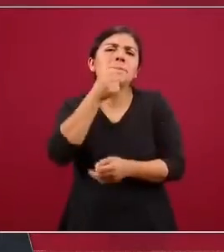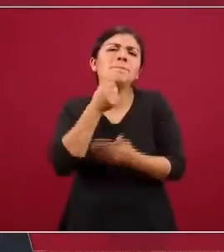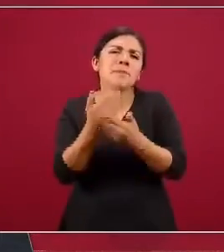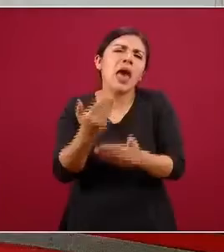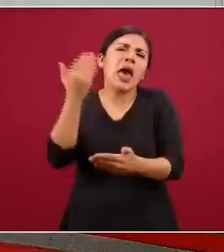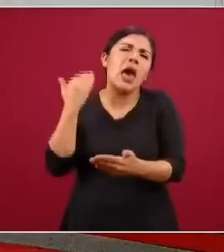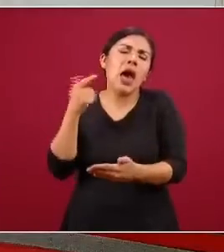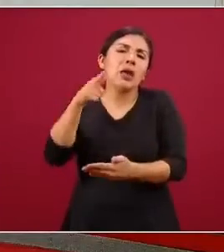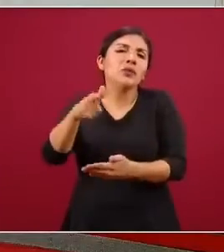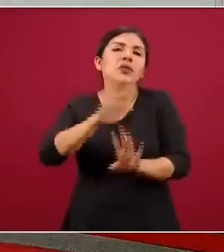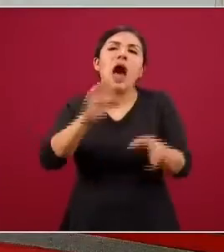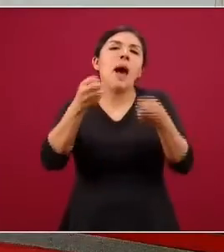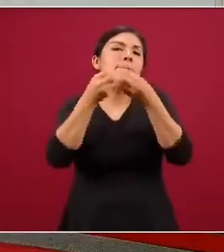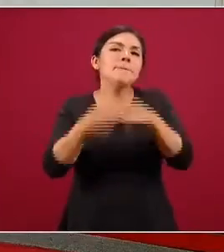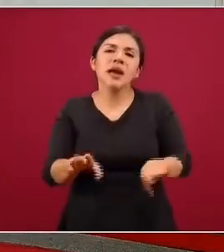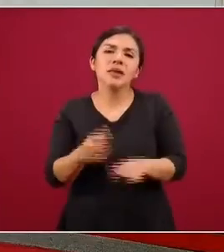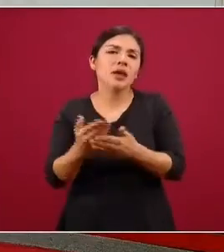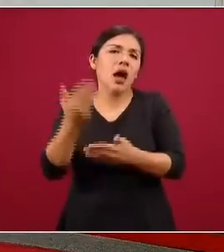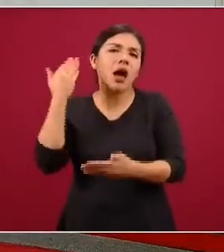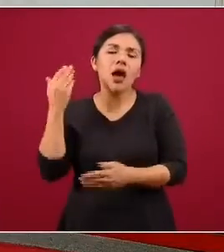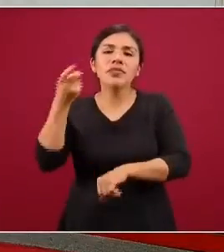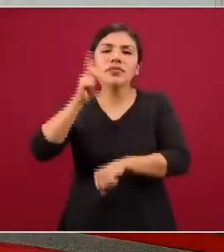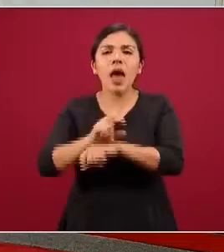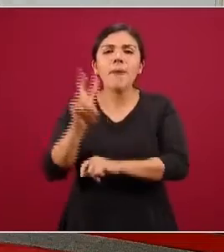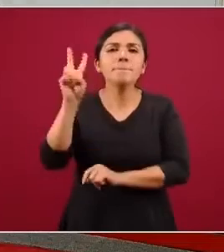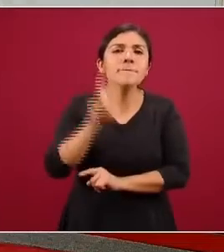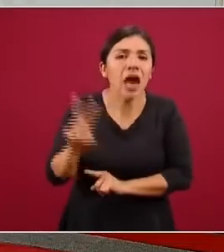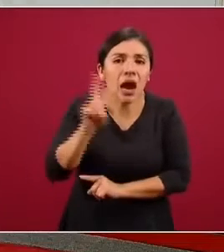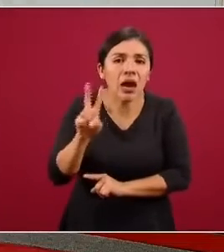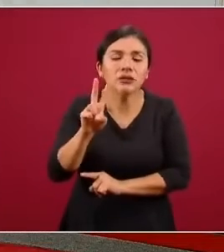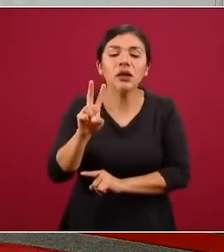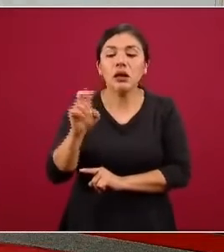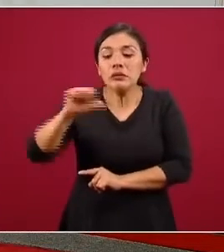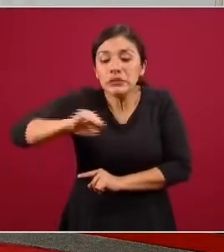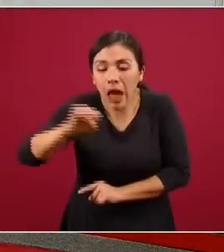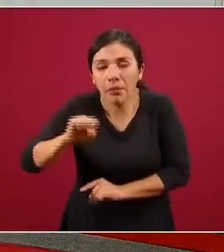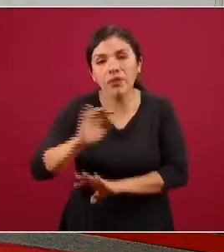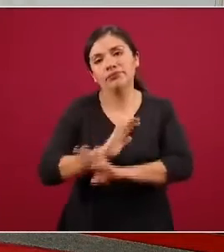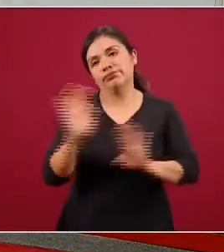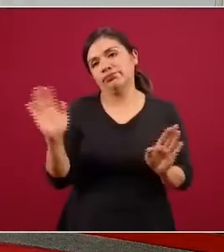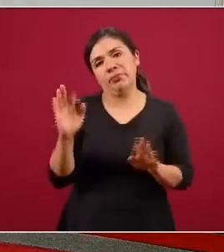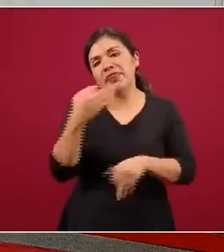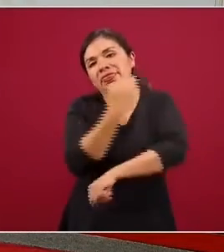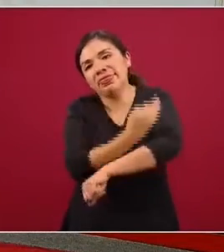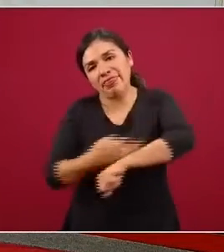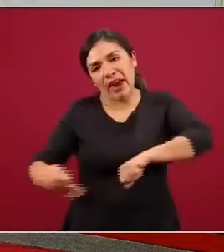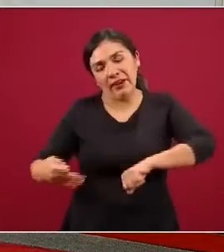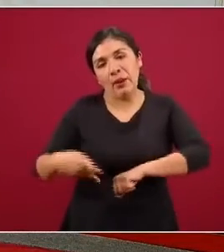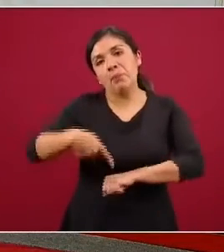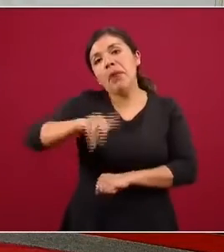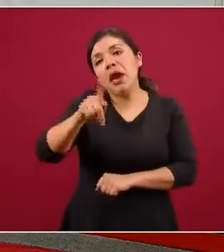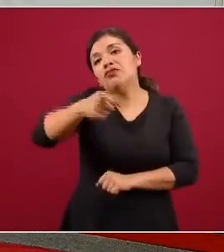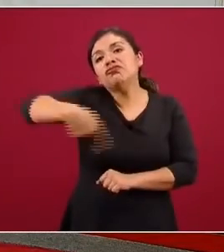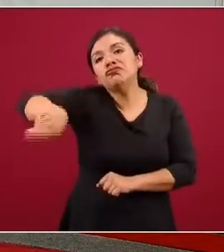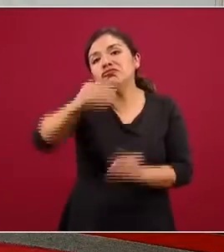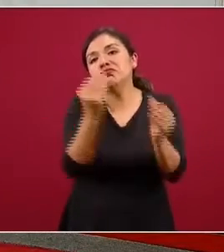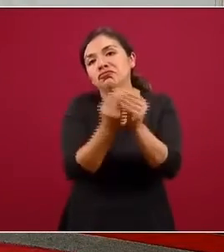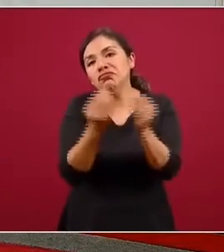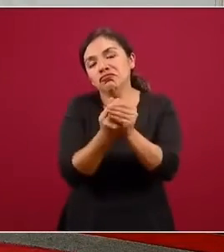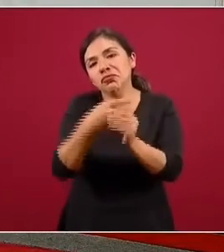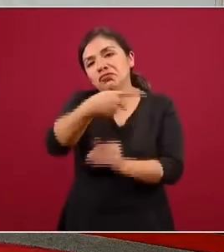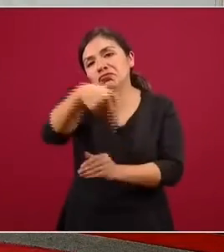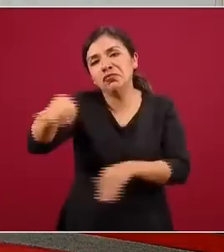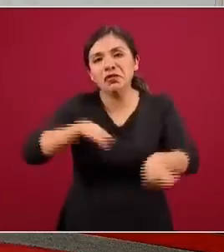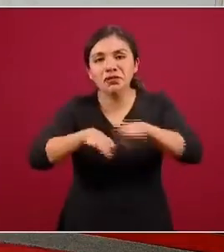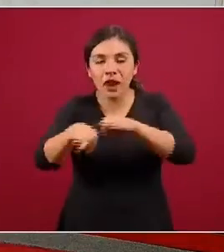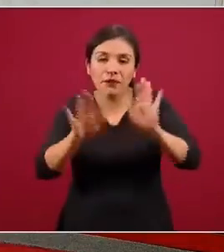se les perdió la primicia a los que la sacaron el viernes y hoy sábado. Pero bueno, eso es entre periodistas, ya verán